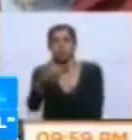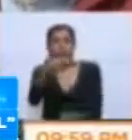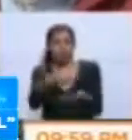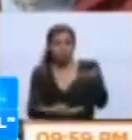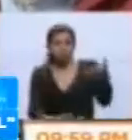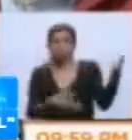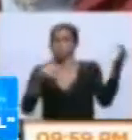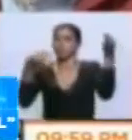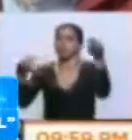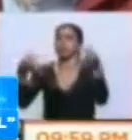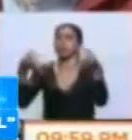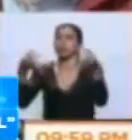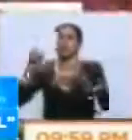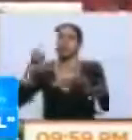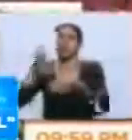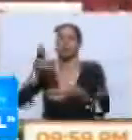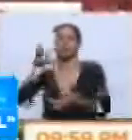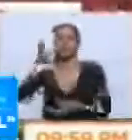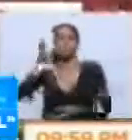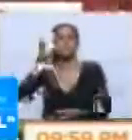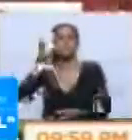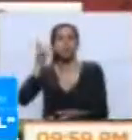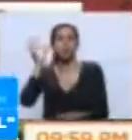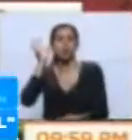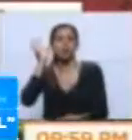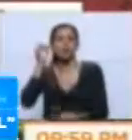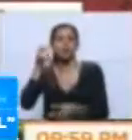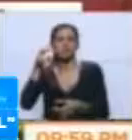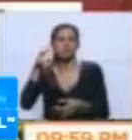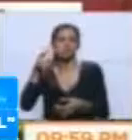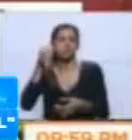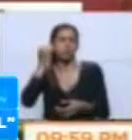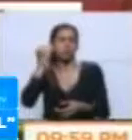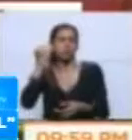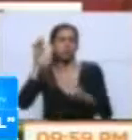la solicitud hecha por el diputado Pedro Carreño contra la señora fiscal